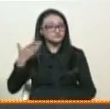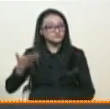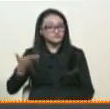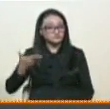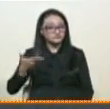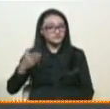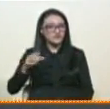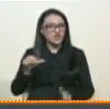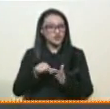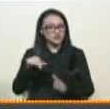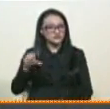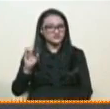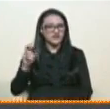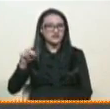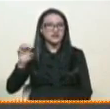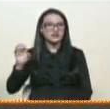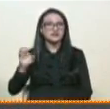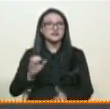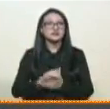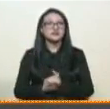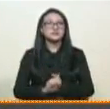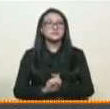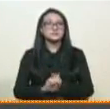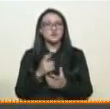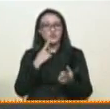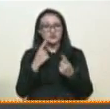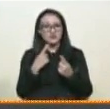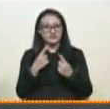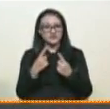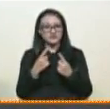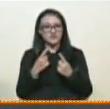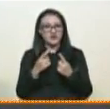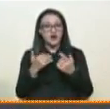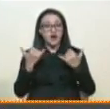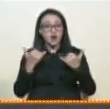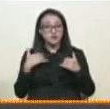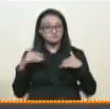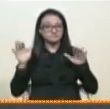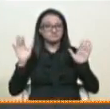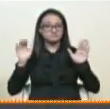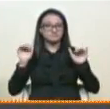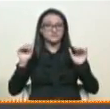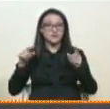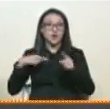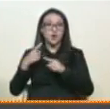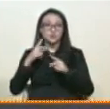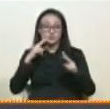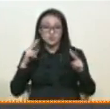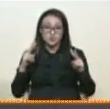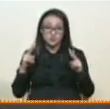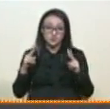el Consejo Nacional Electoral. Con esta entrevista, bueno, nosotros nos despedimos y será hasta otra oportunidad